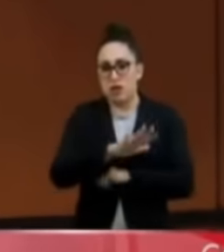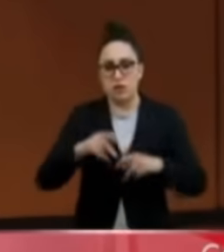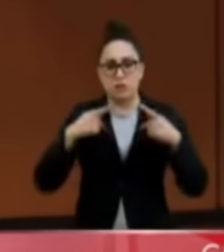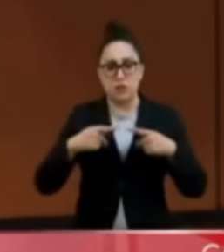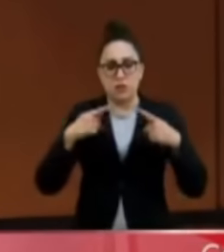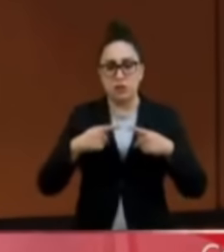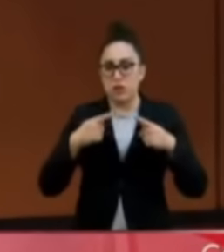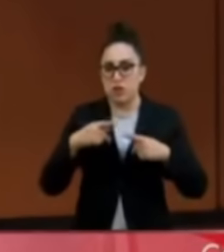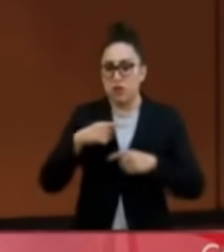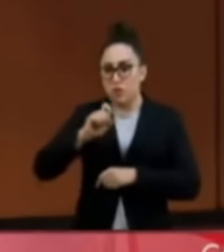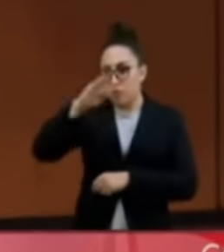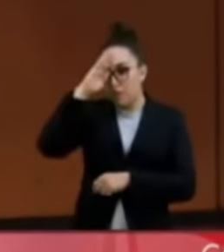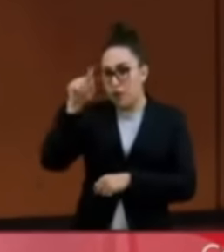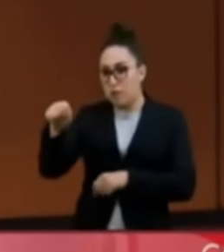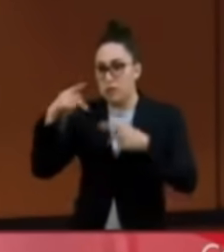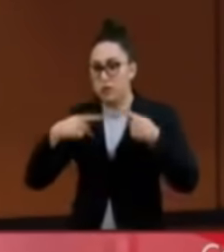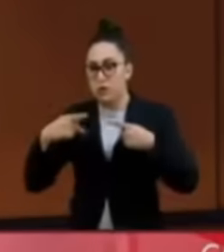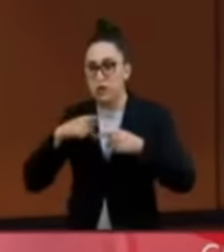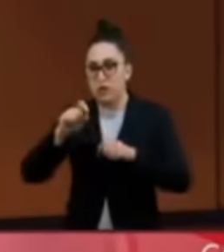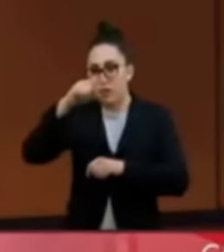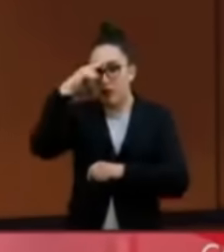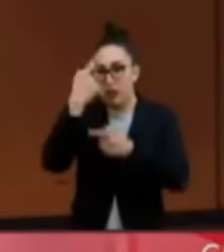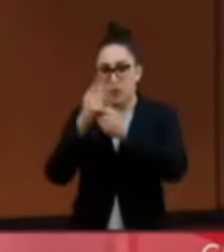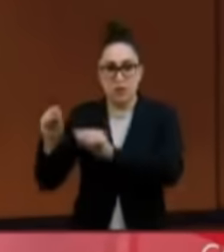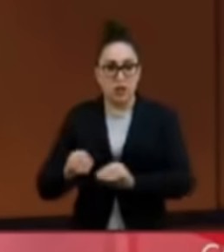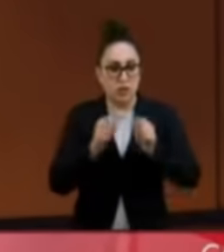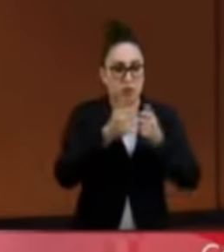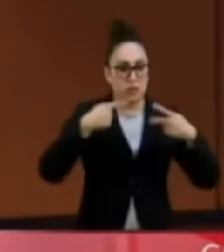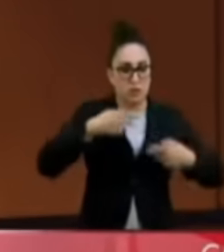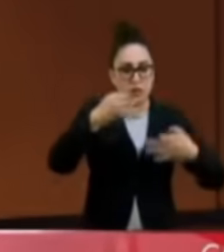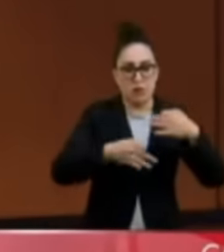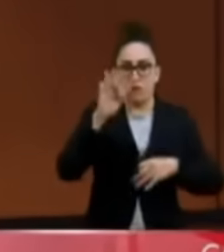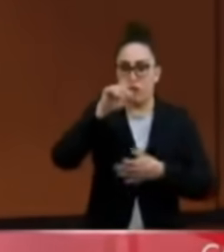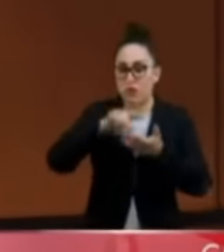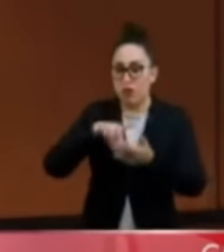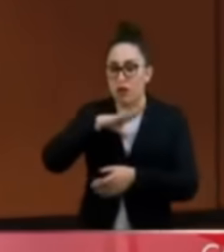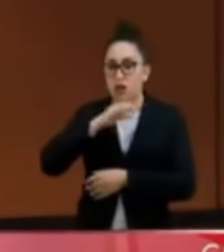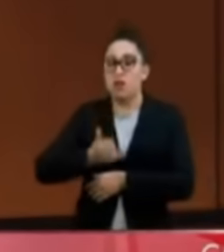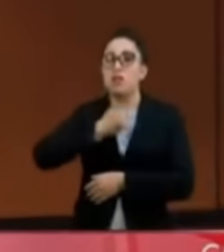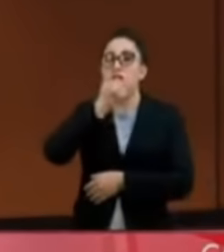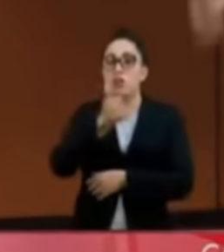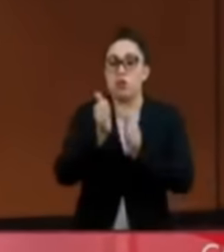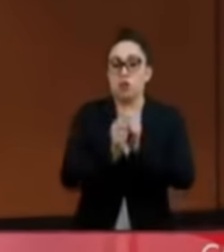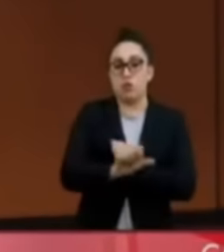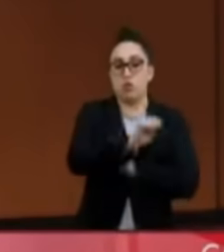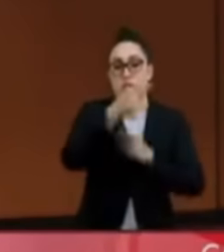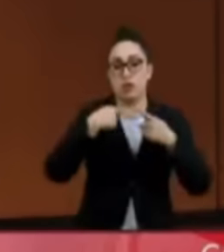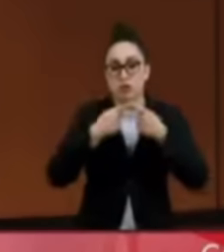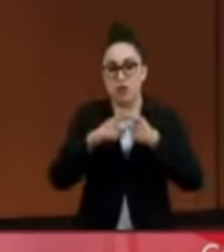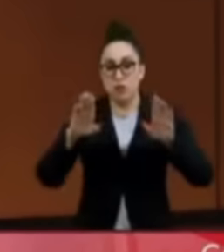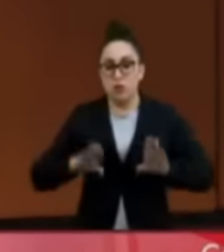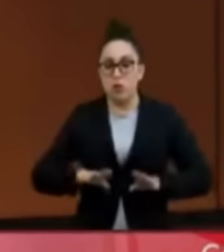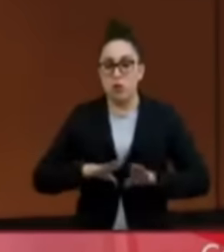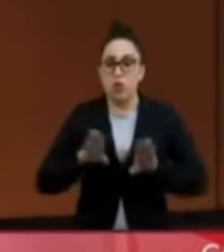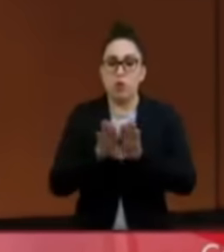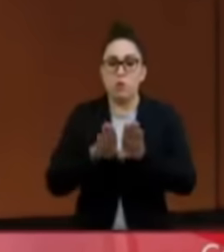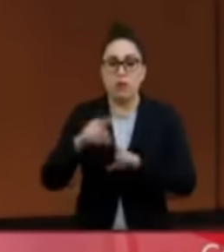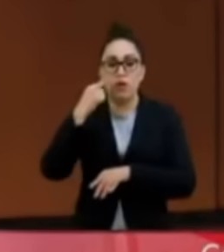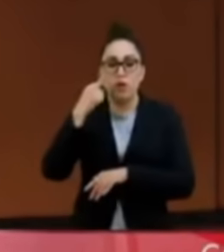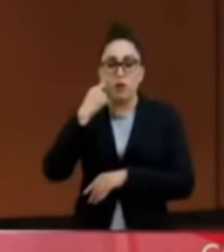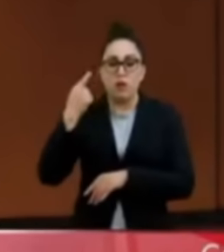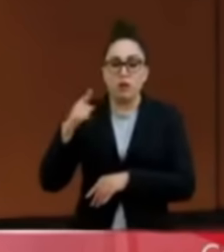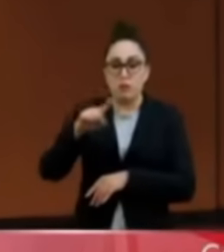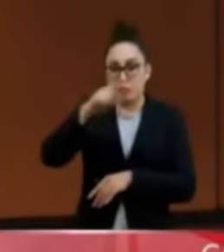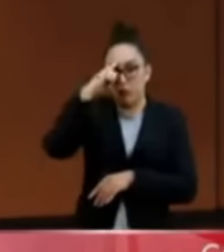Corte curanderos y parteras. Termine. Y si alguna vez se equivoca mandando un imbécil a la Corte, como suele mandarlos a otras